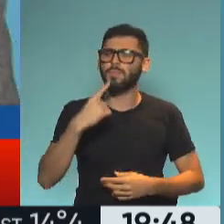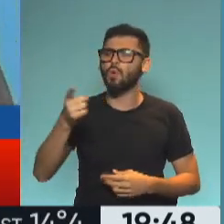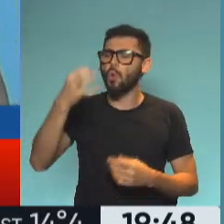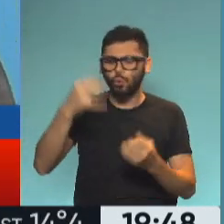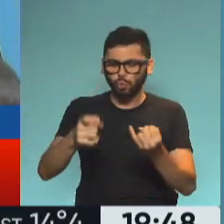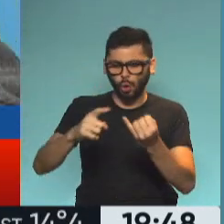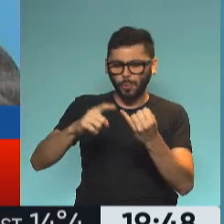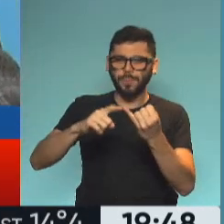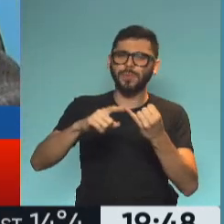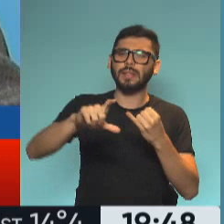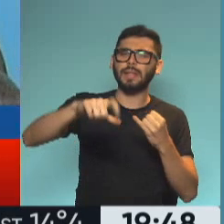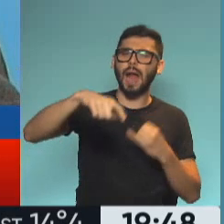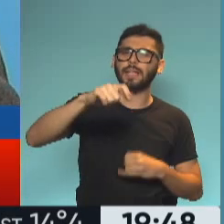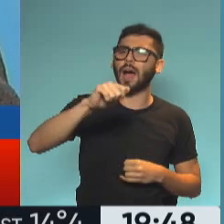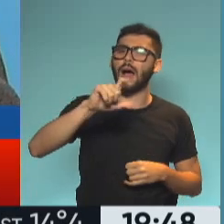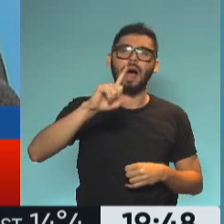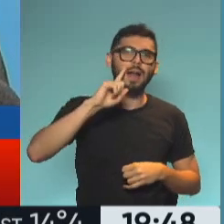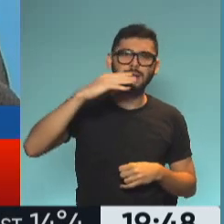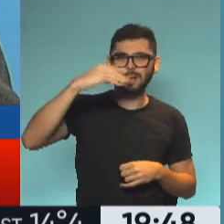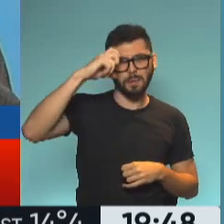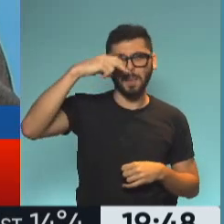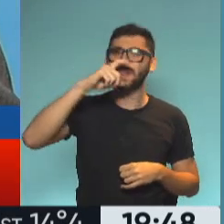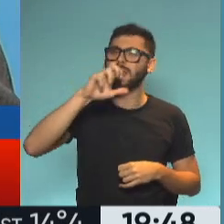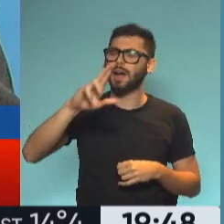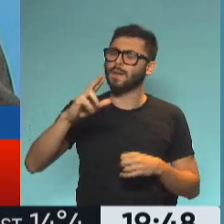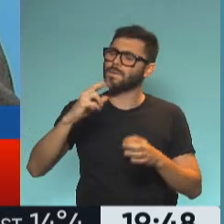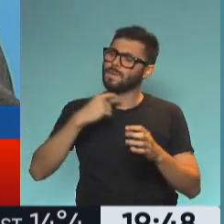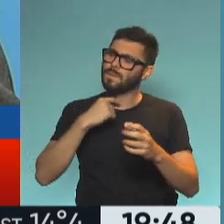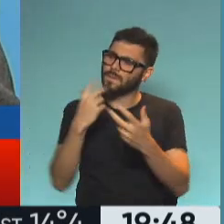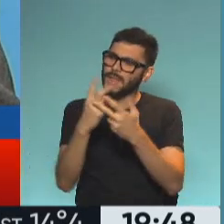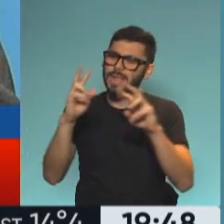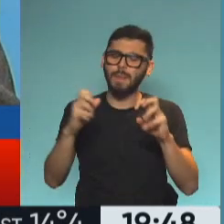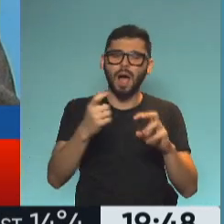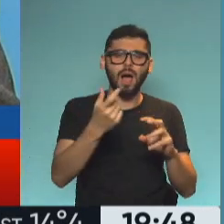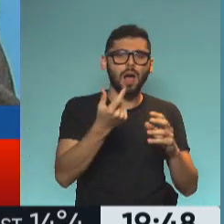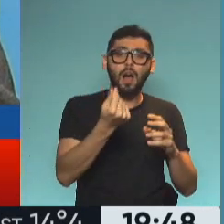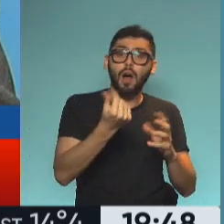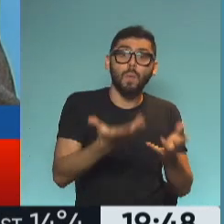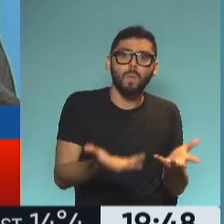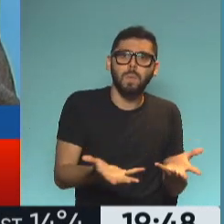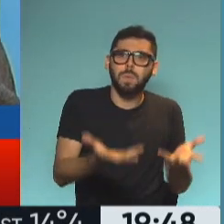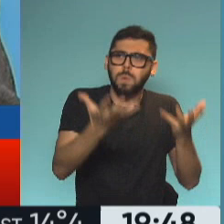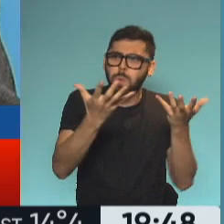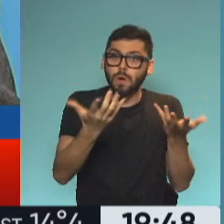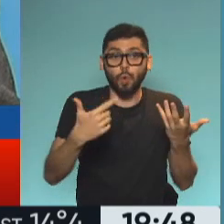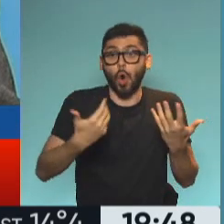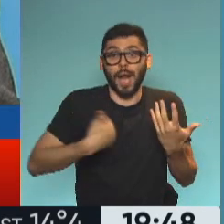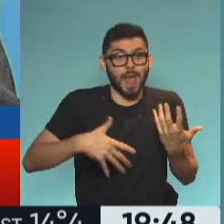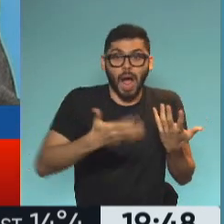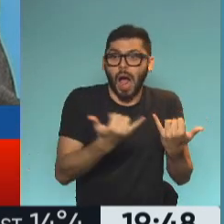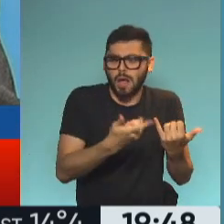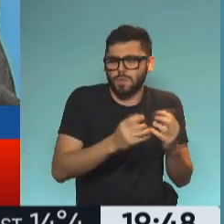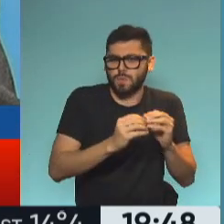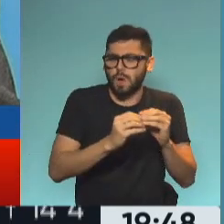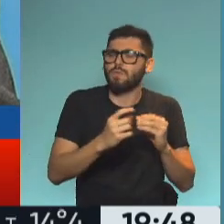alimentar. Y yo quiero hablar un poquito de la inflación, otro de los grandes problemas que tiene la República Argentina. ¿Se está analizando que aquellas personas que se